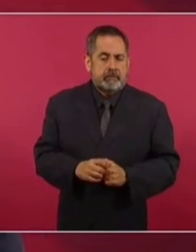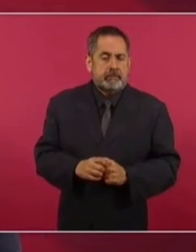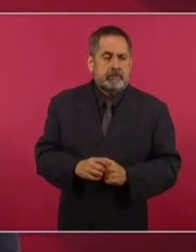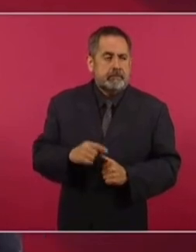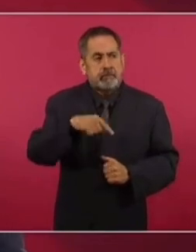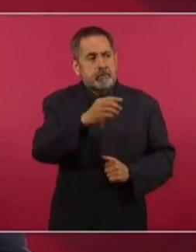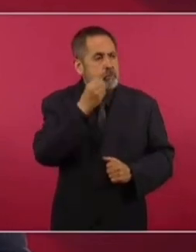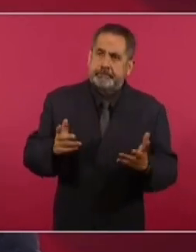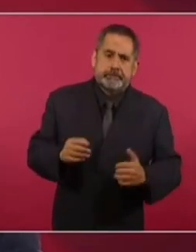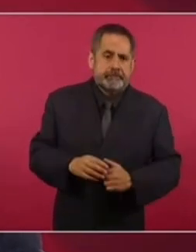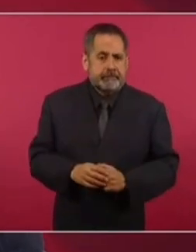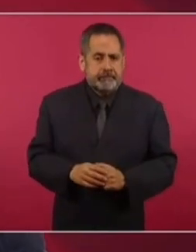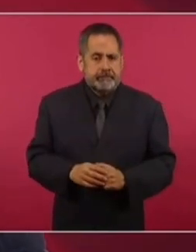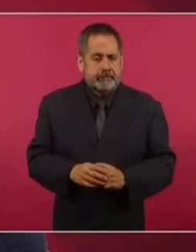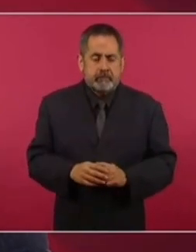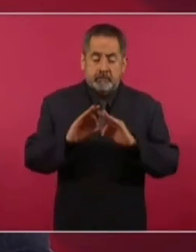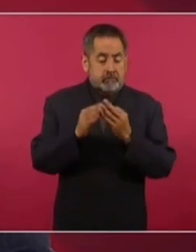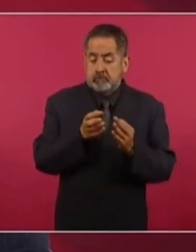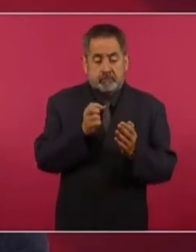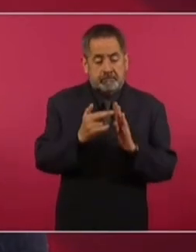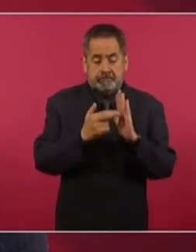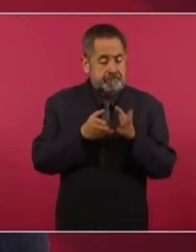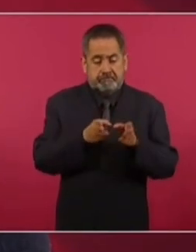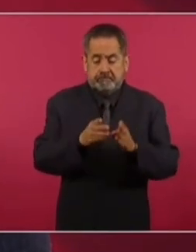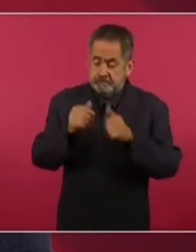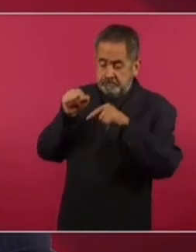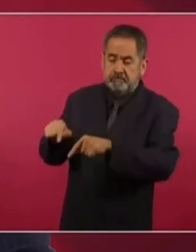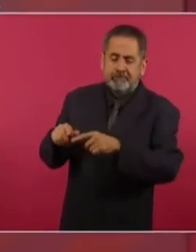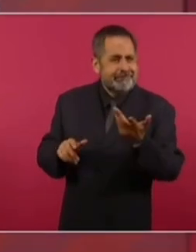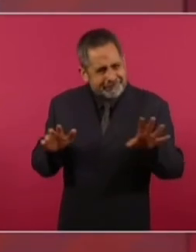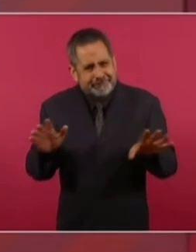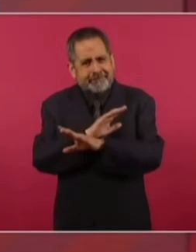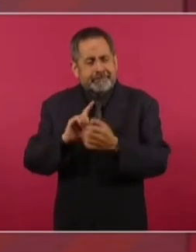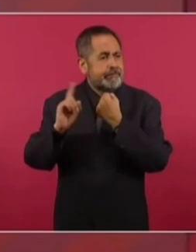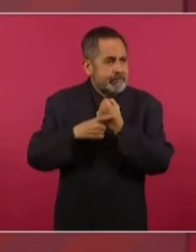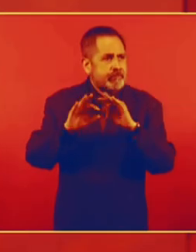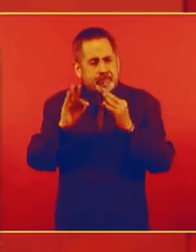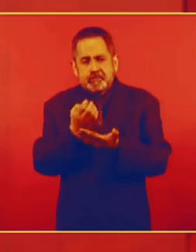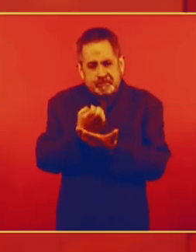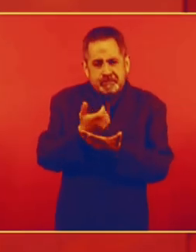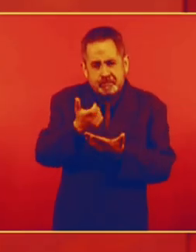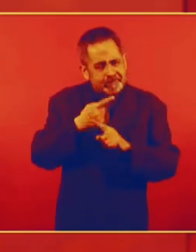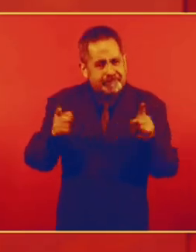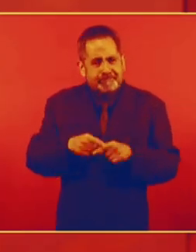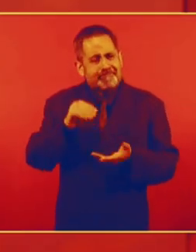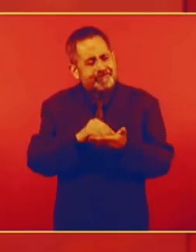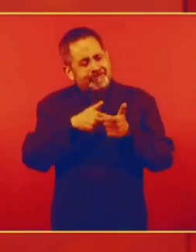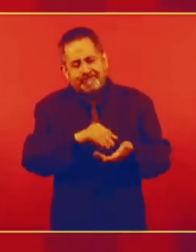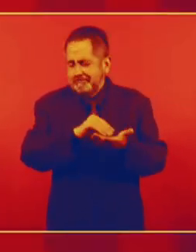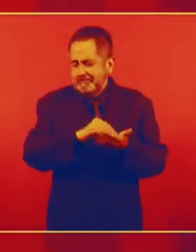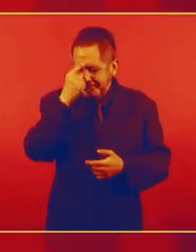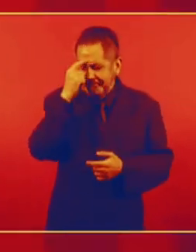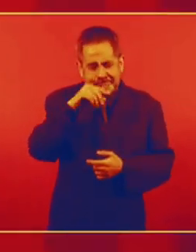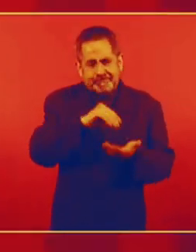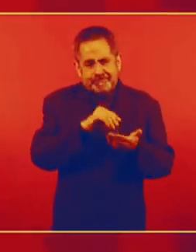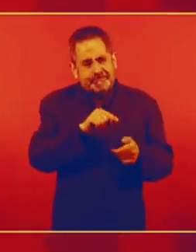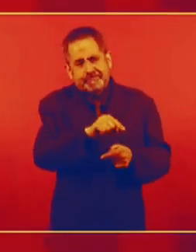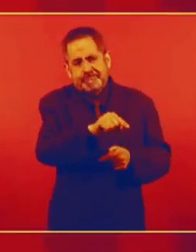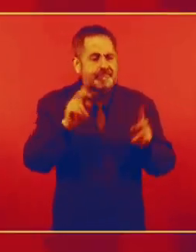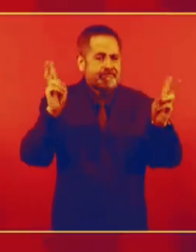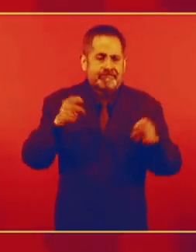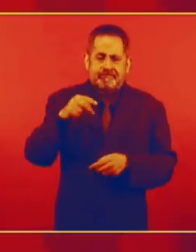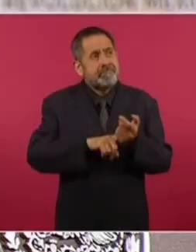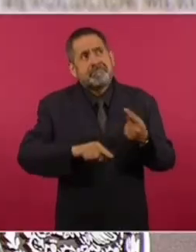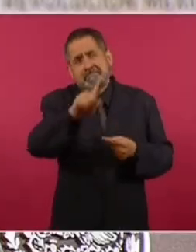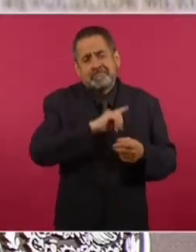quieren cambiar los modelos económicos en los países. Sigue predominando el